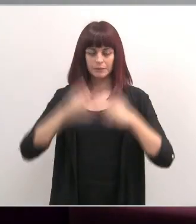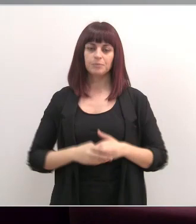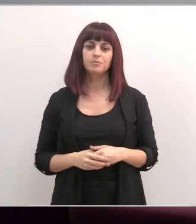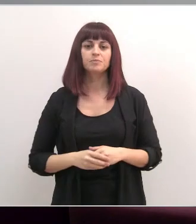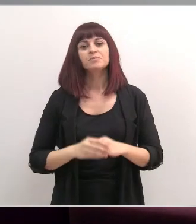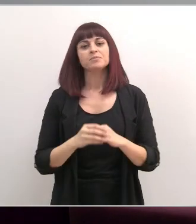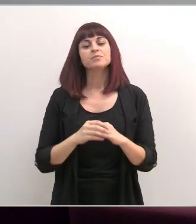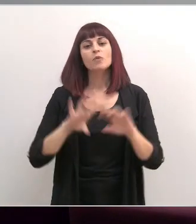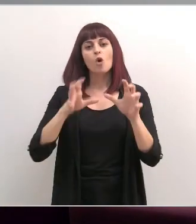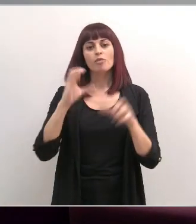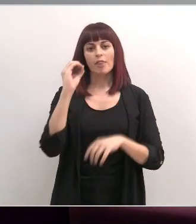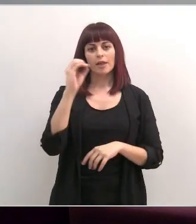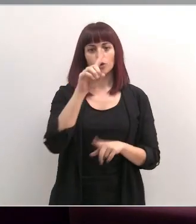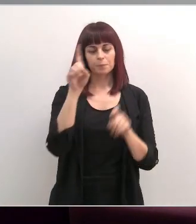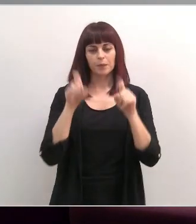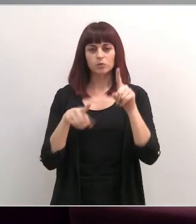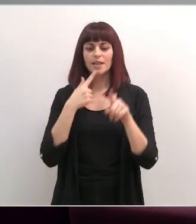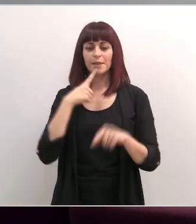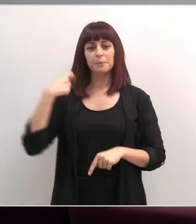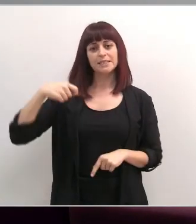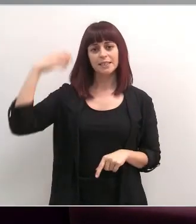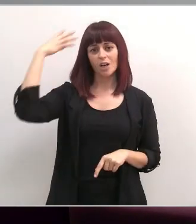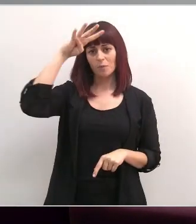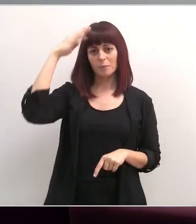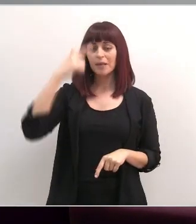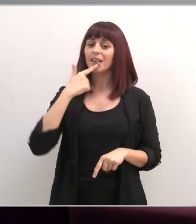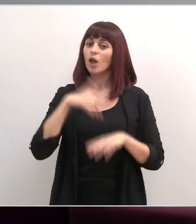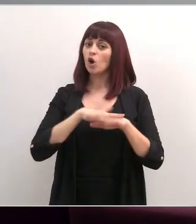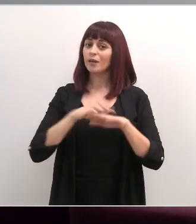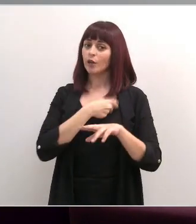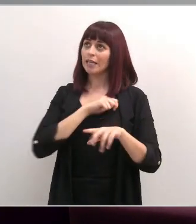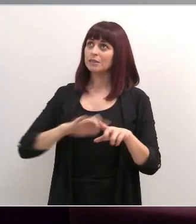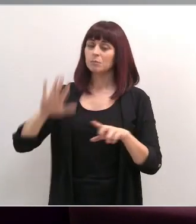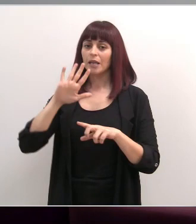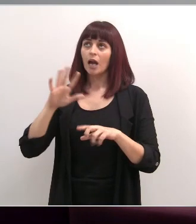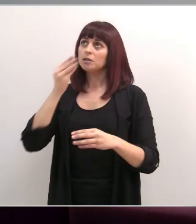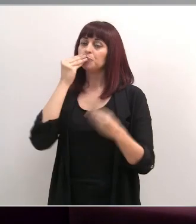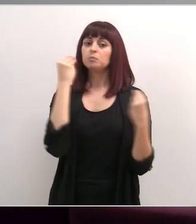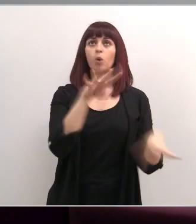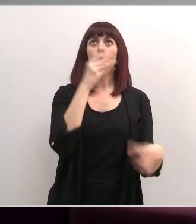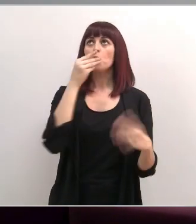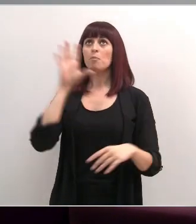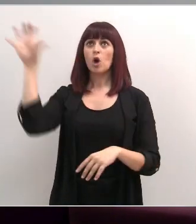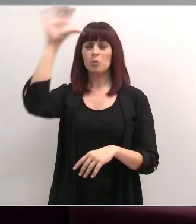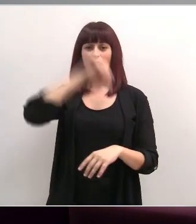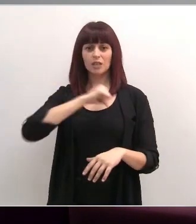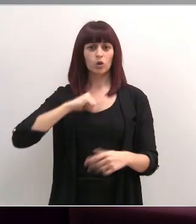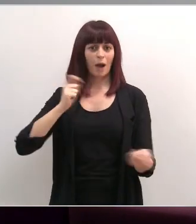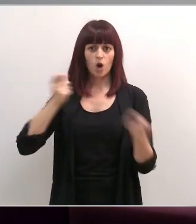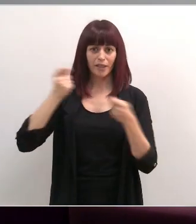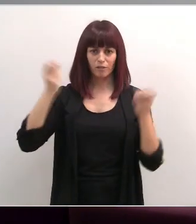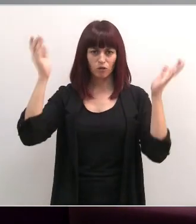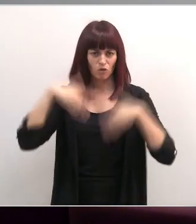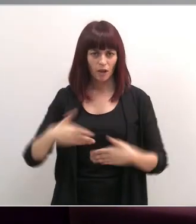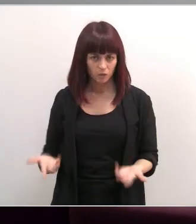Onda Cero pregunta lo siguiente. El presidente López Miras denuncia que el Gobierno de España ha delegado la pandemia y no coordina con las comunidades autónomas. ¿Para qué